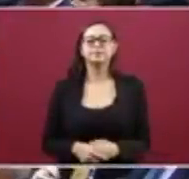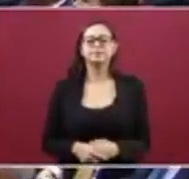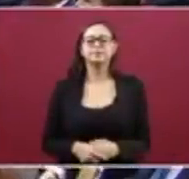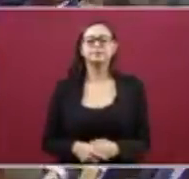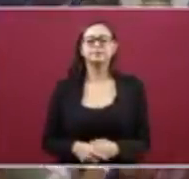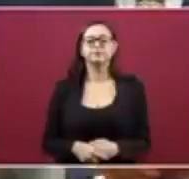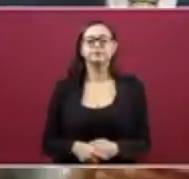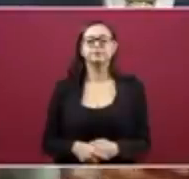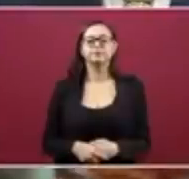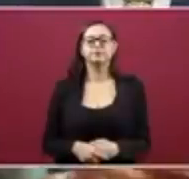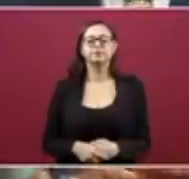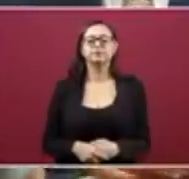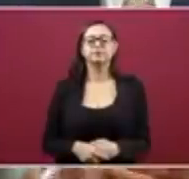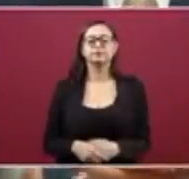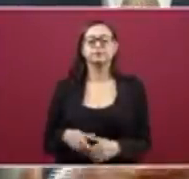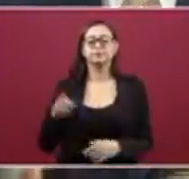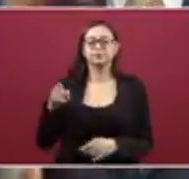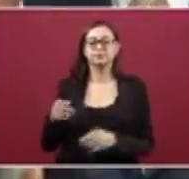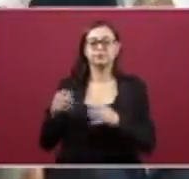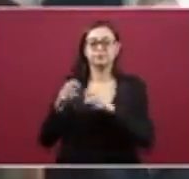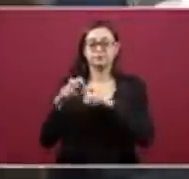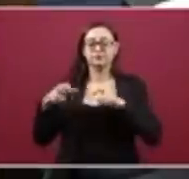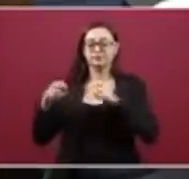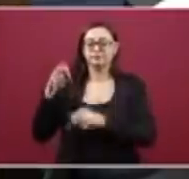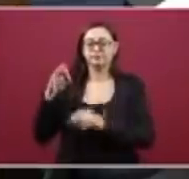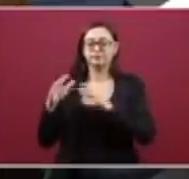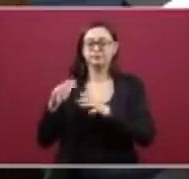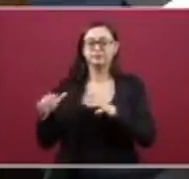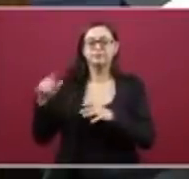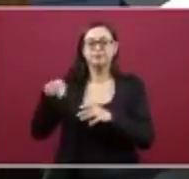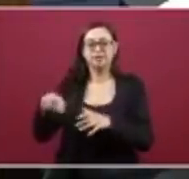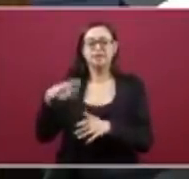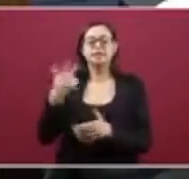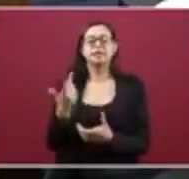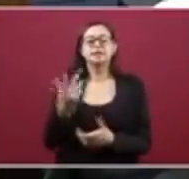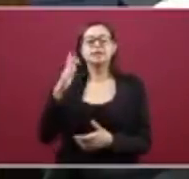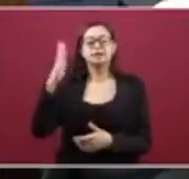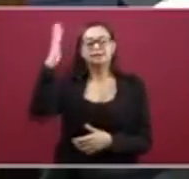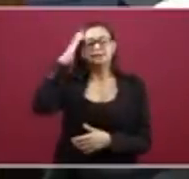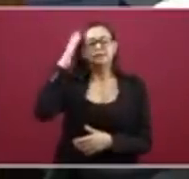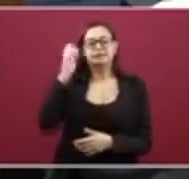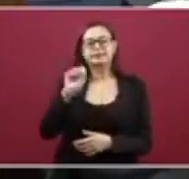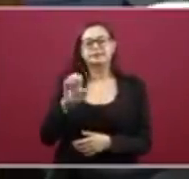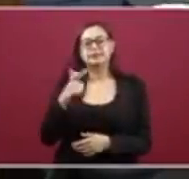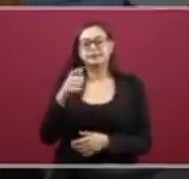y ministra olga sánchez cordero secretaria de gobernacion